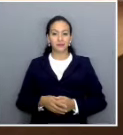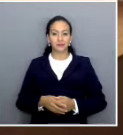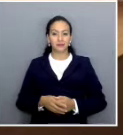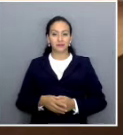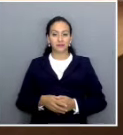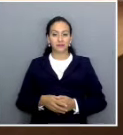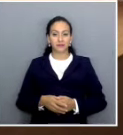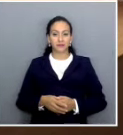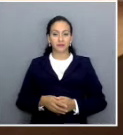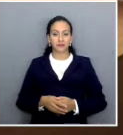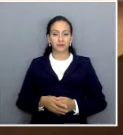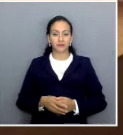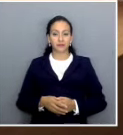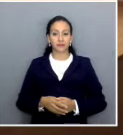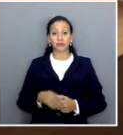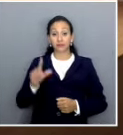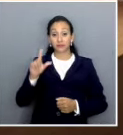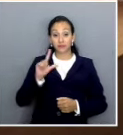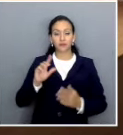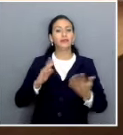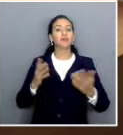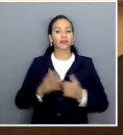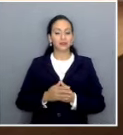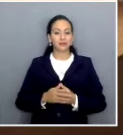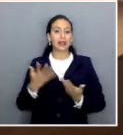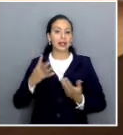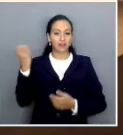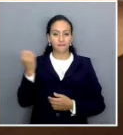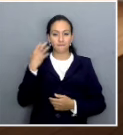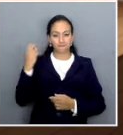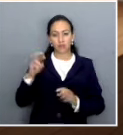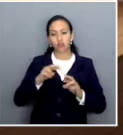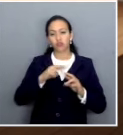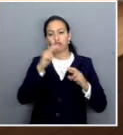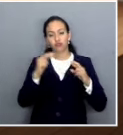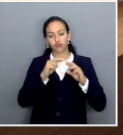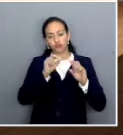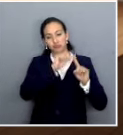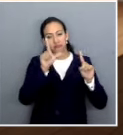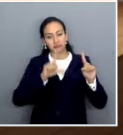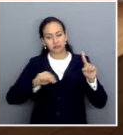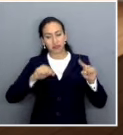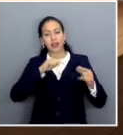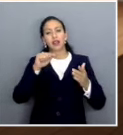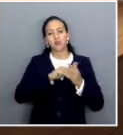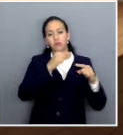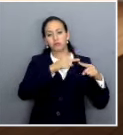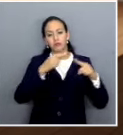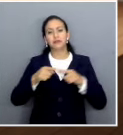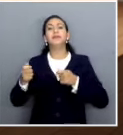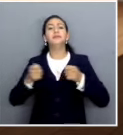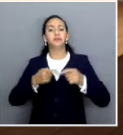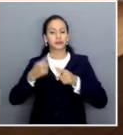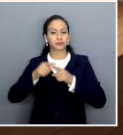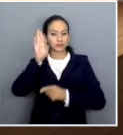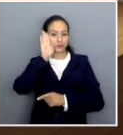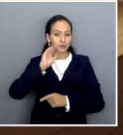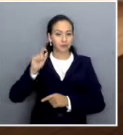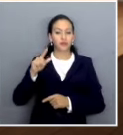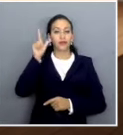Este lunes concluyeron los foros regionales a los que convocó la ministra presidenta Norma Lucía Piña Hernández para integrar